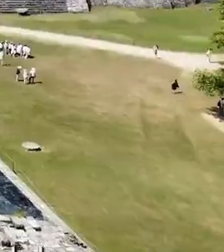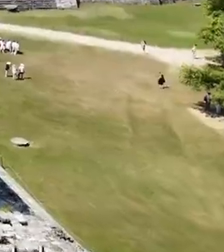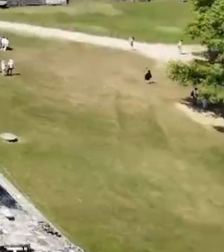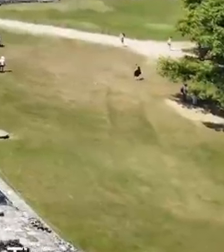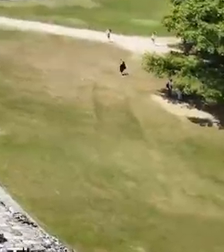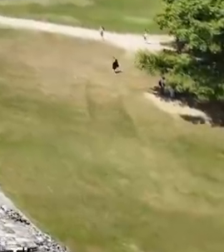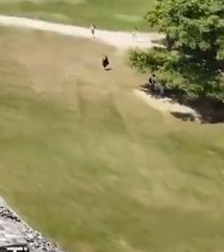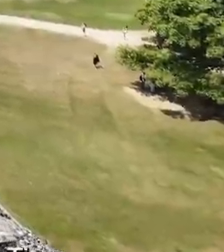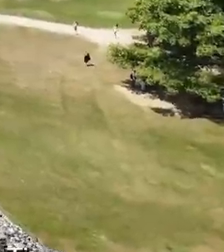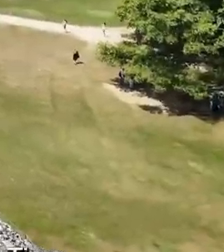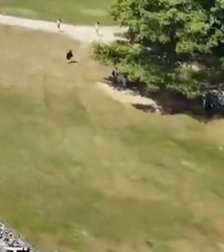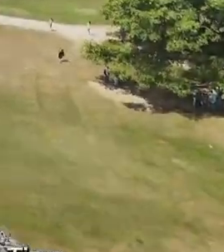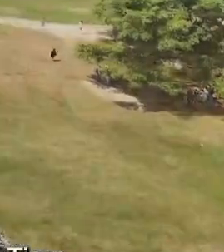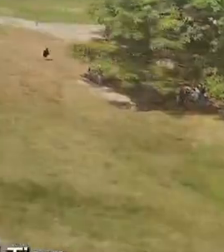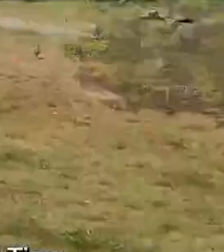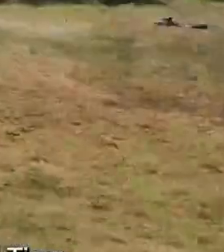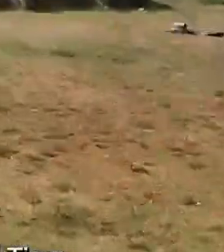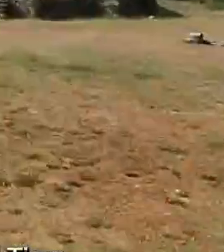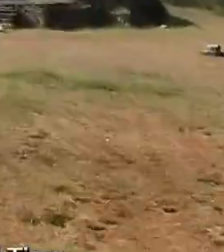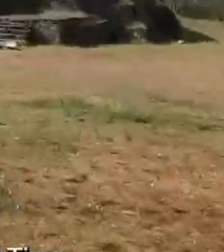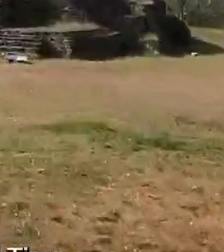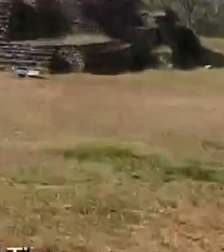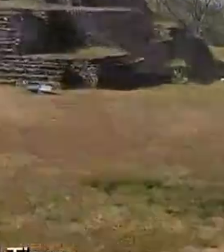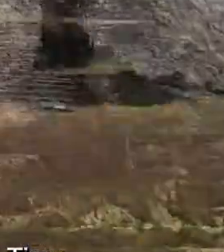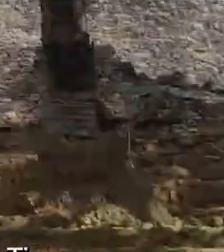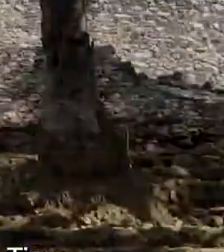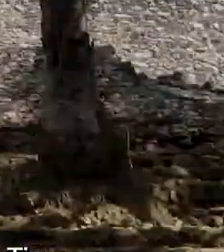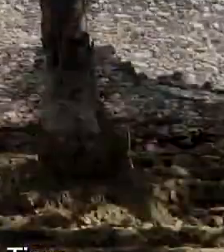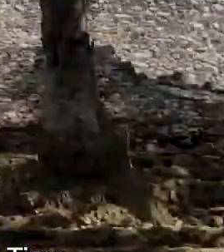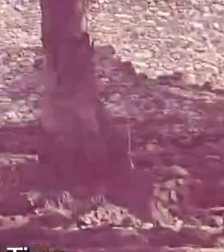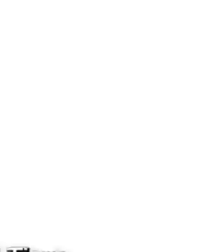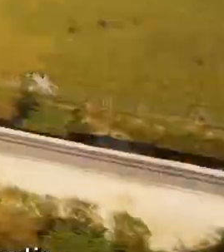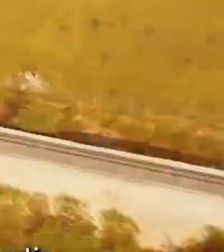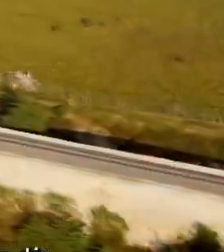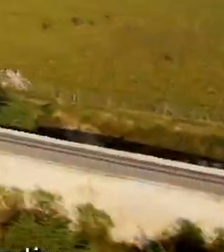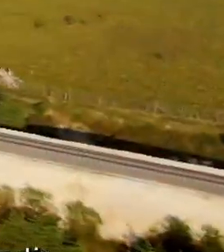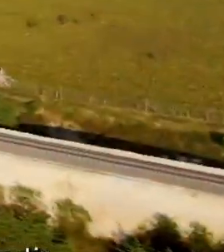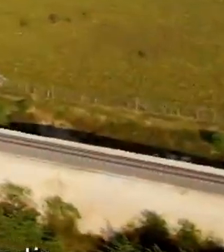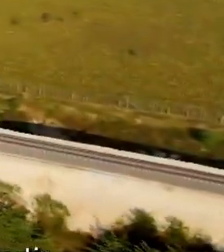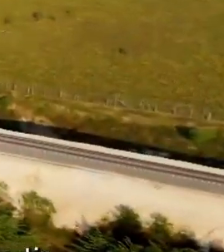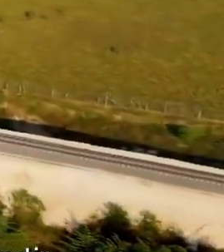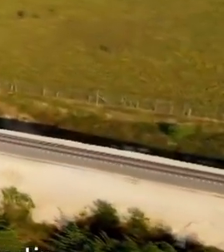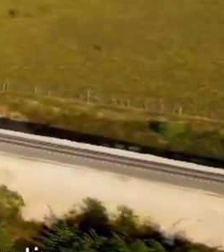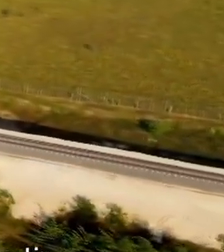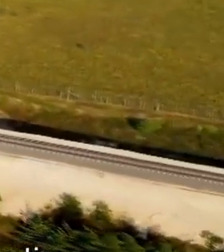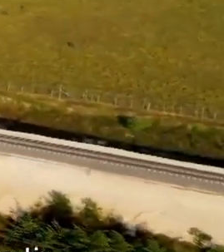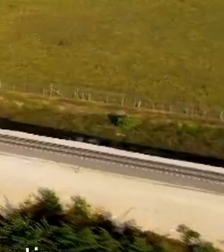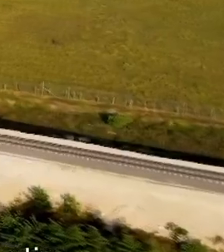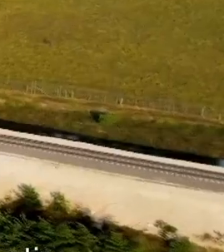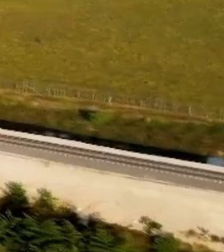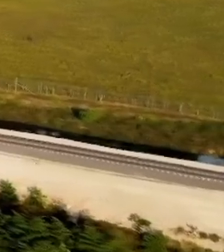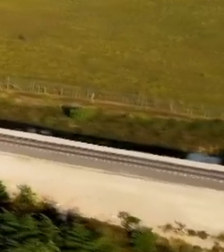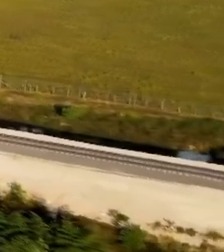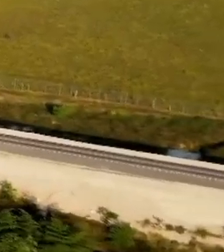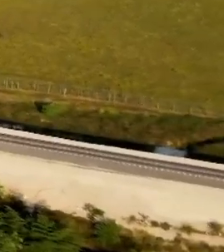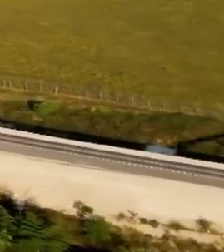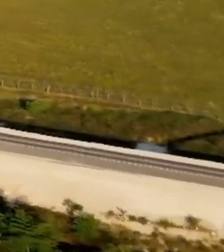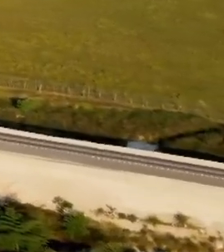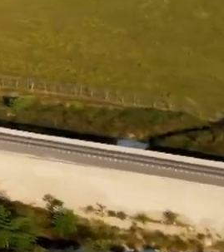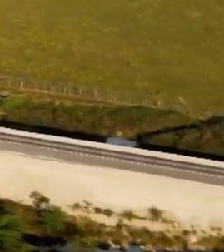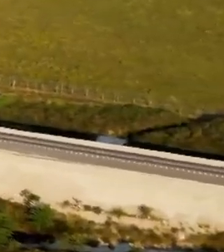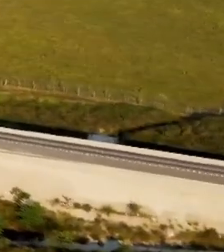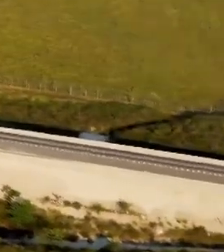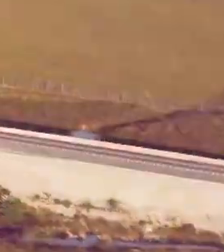Pakal, así como los vestigios del sitio Moral Reforma y el Tigre. Este viaje se complementará en este punto a partir del